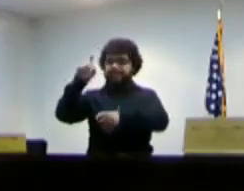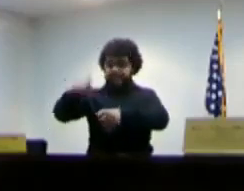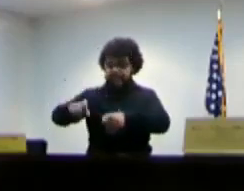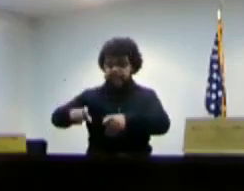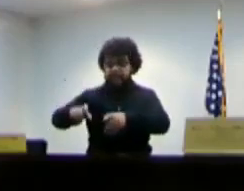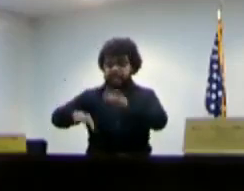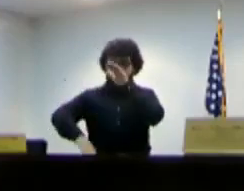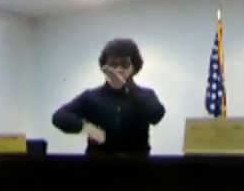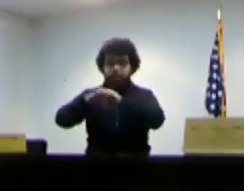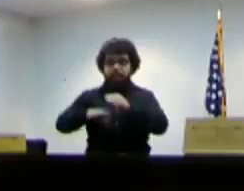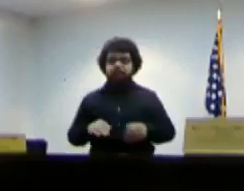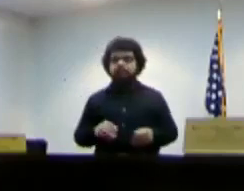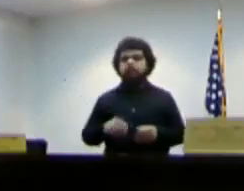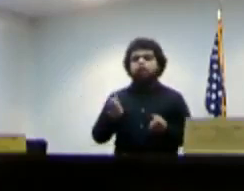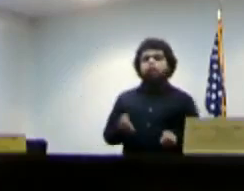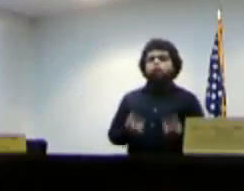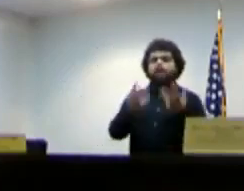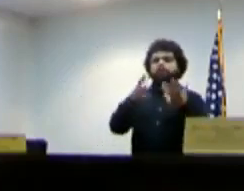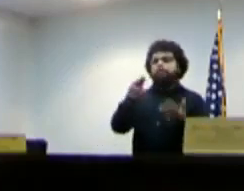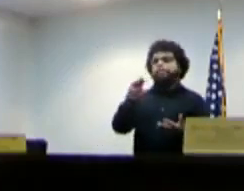¿Cómo? ¿Cuántos megavatios produce?